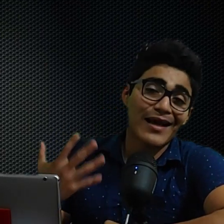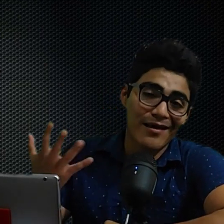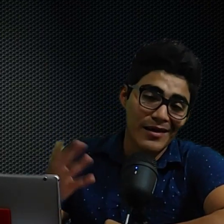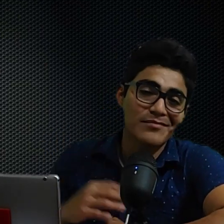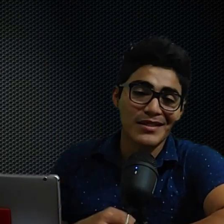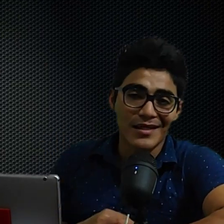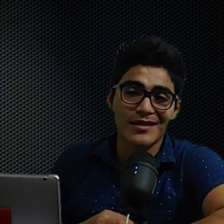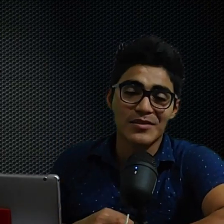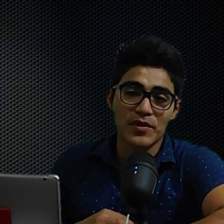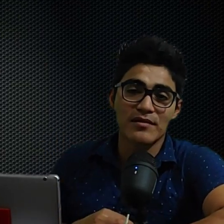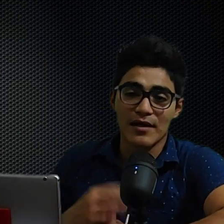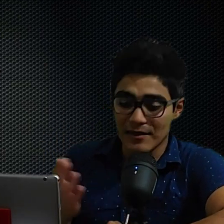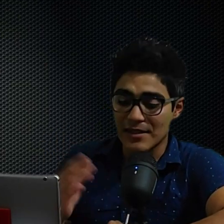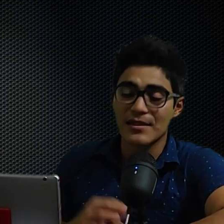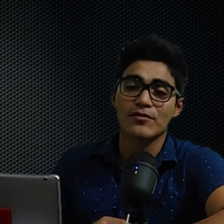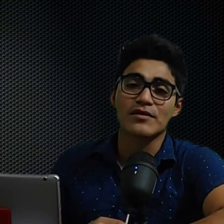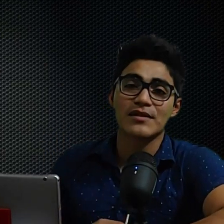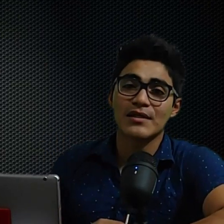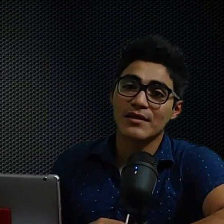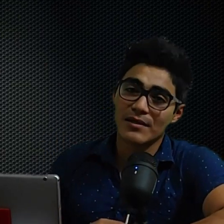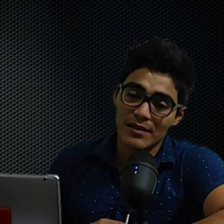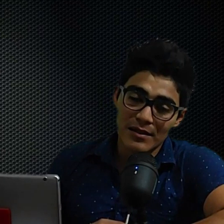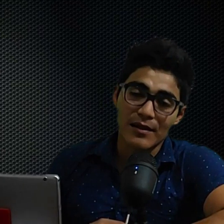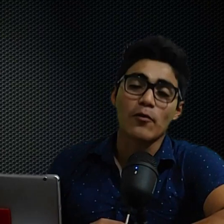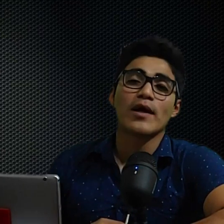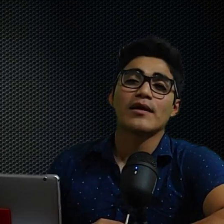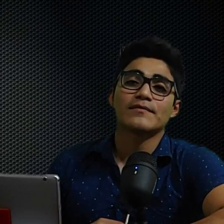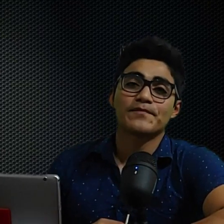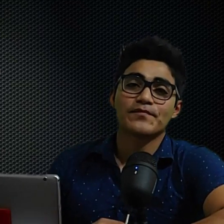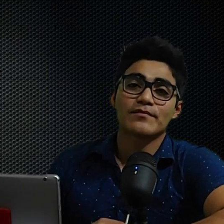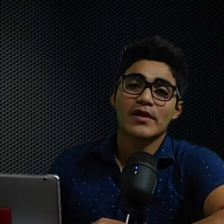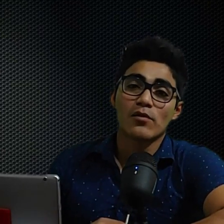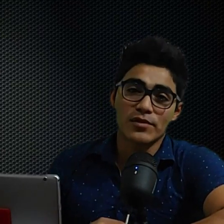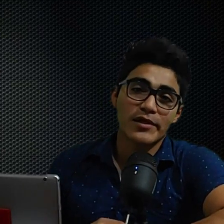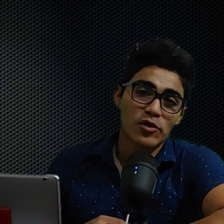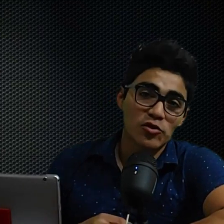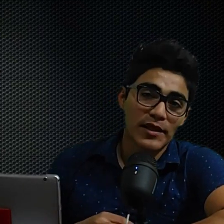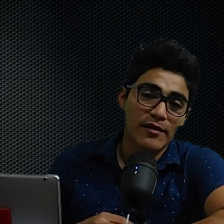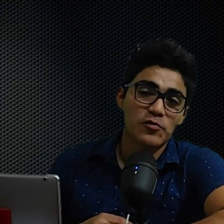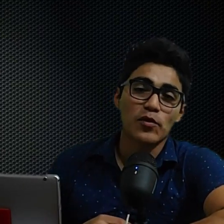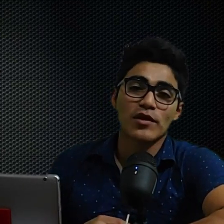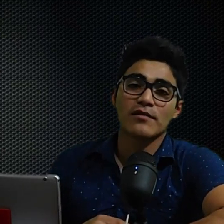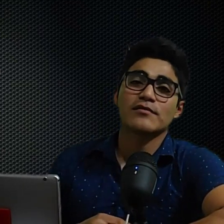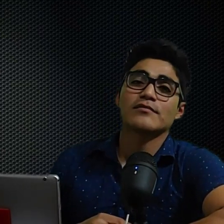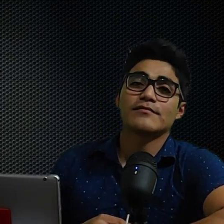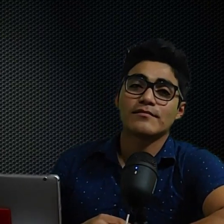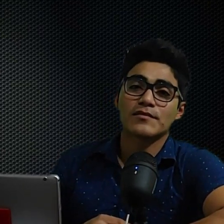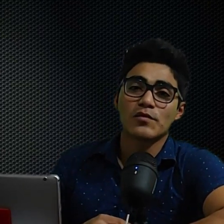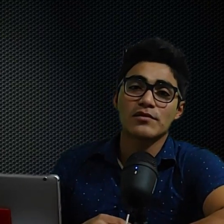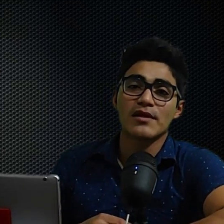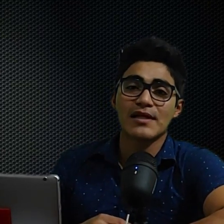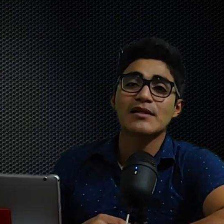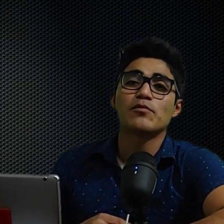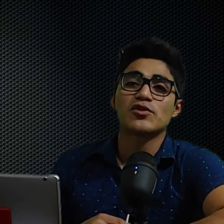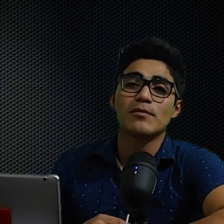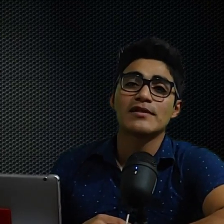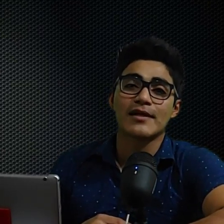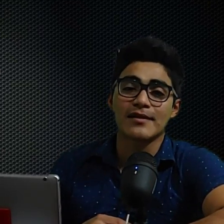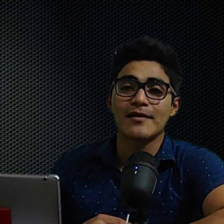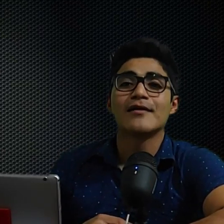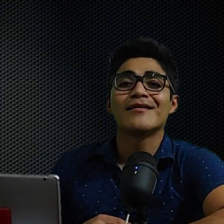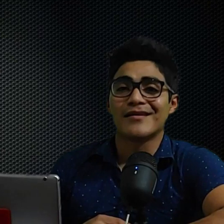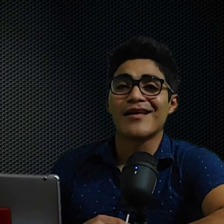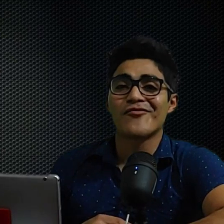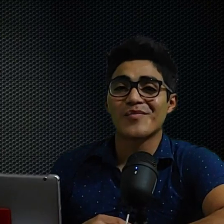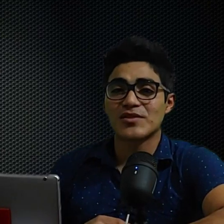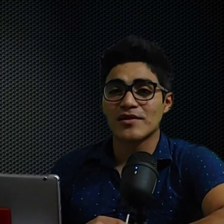para que cada vez más gente se pueda enterar de esta noticia. Recuerden, ustedes son los verdaderos pregoneros. Ustedes hacen posible este